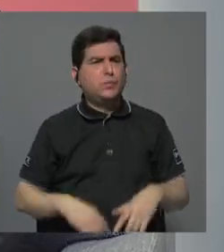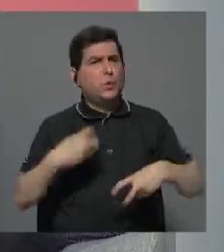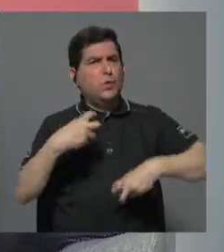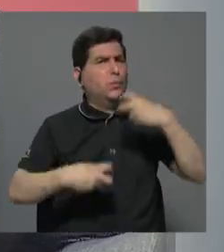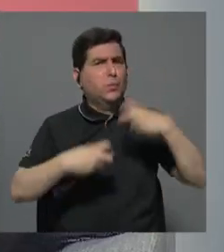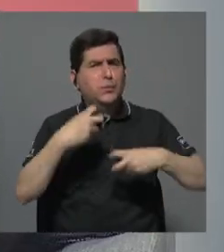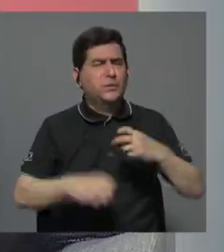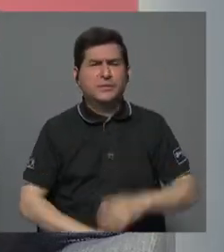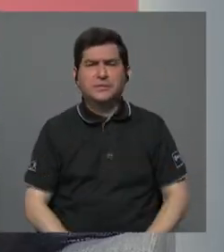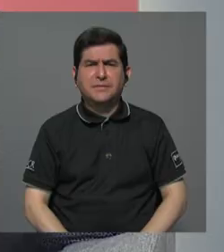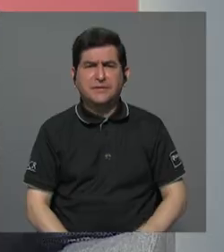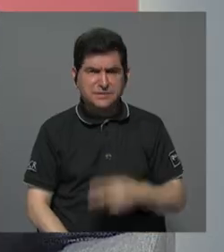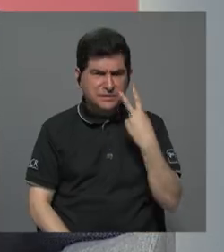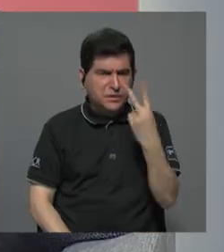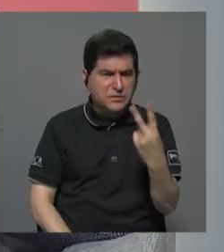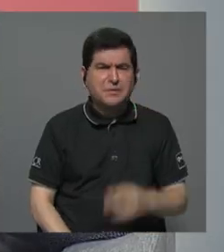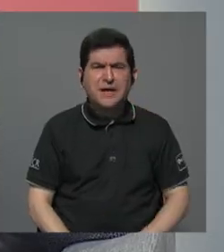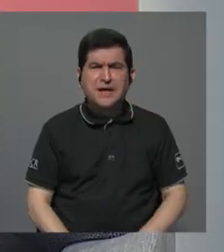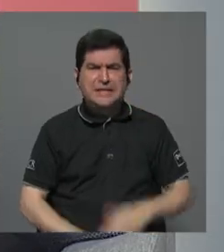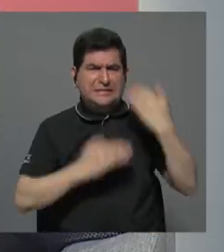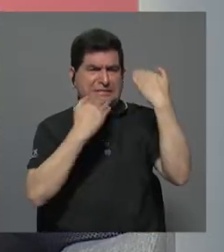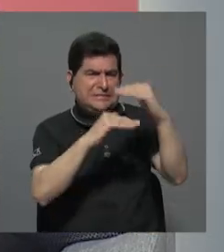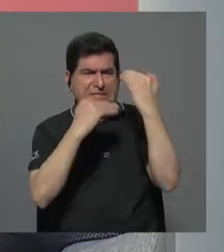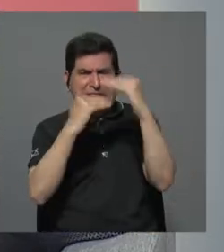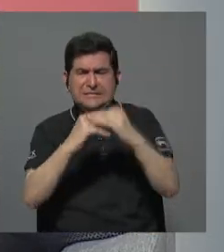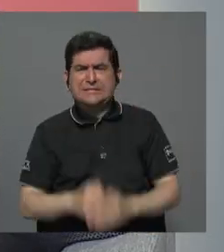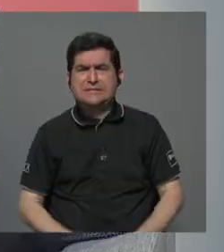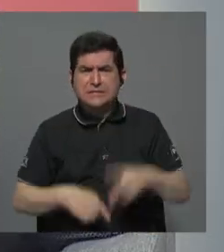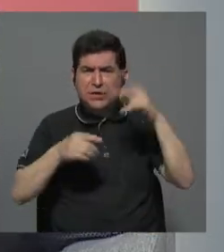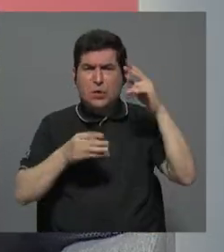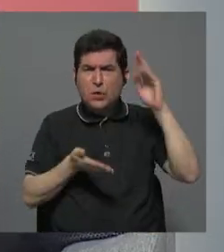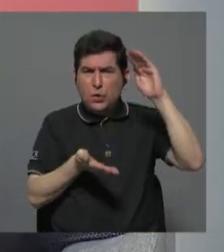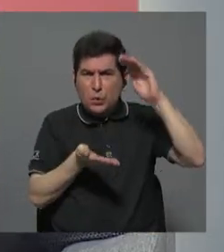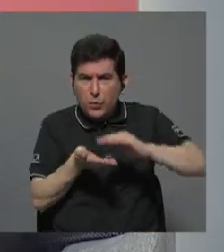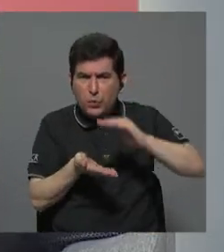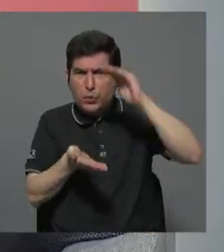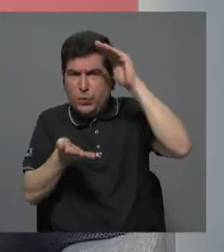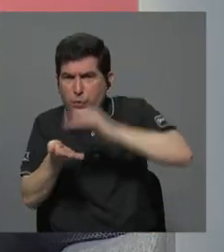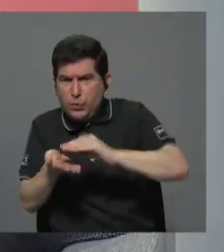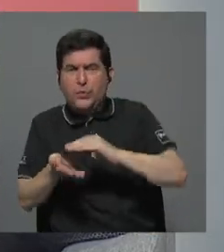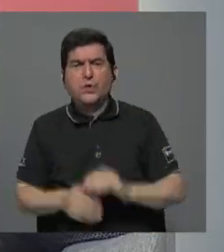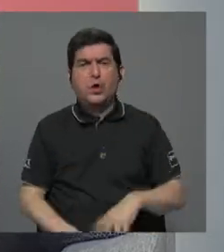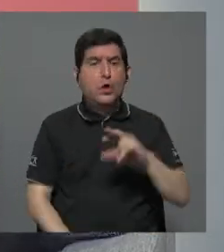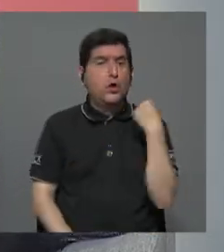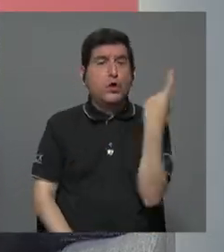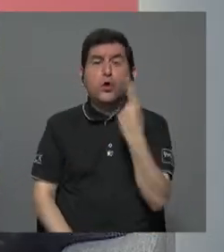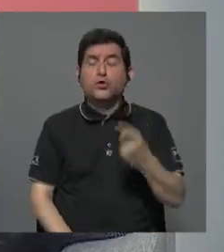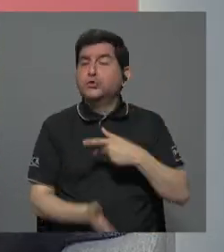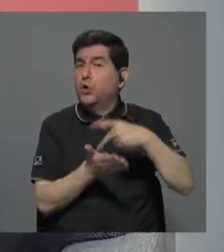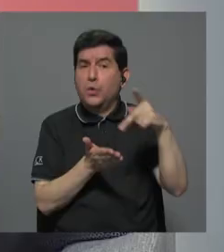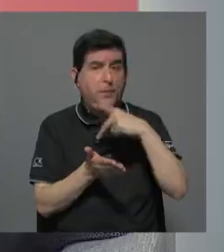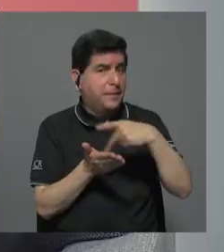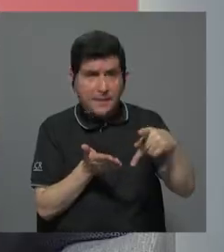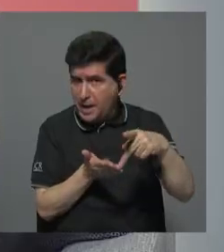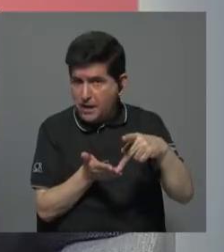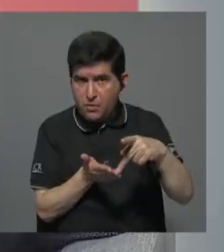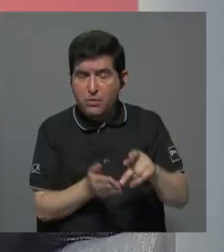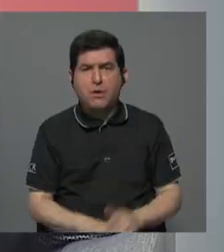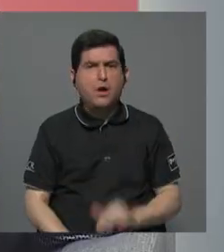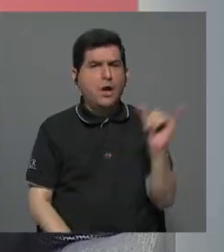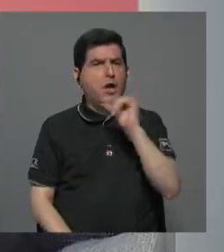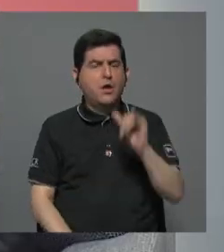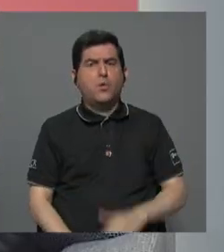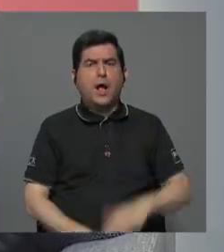hoy estamos viendo recortes no solamente recortes salariales sino